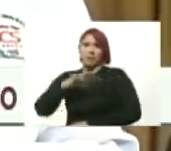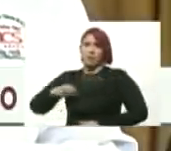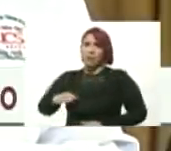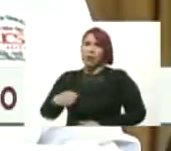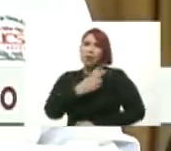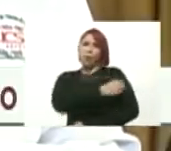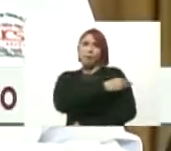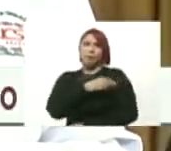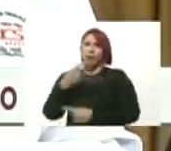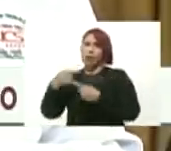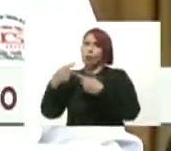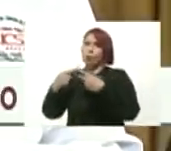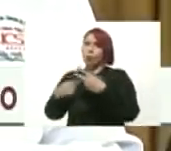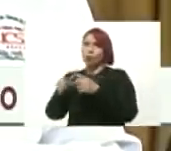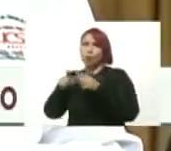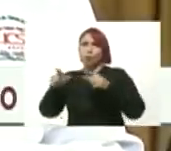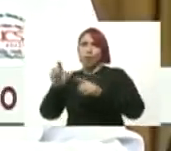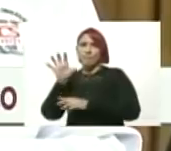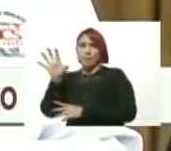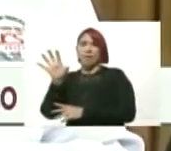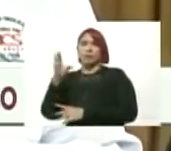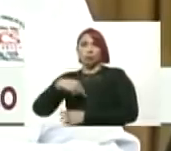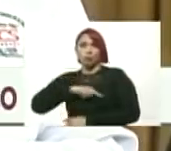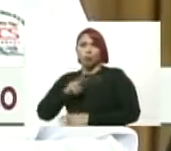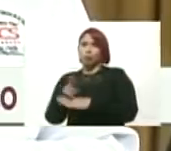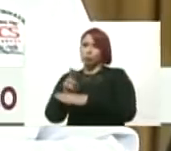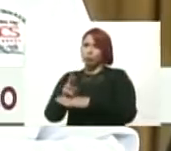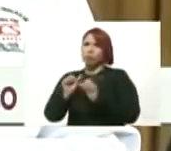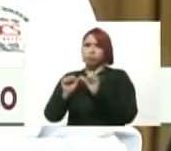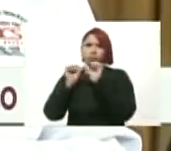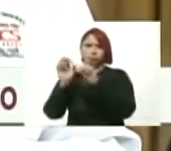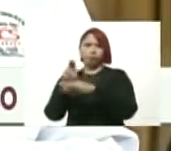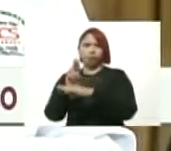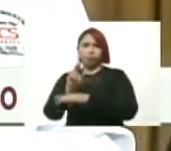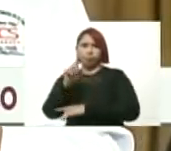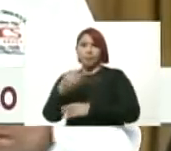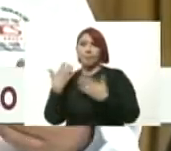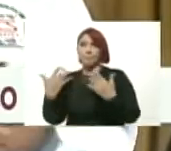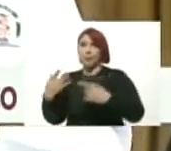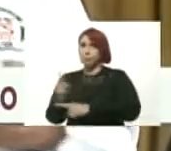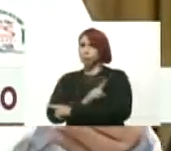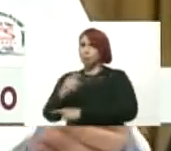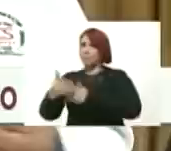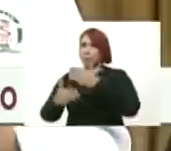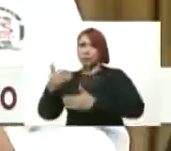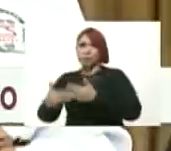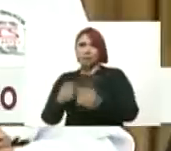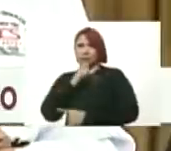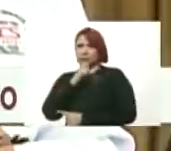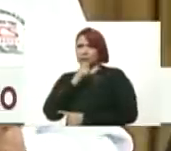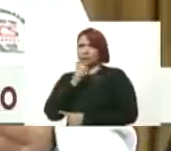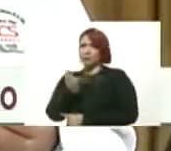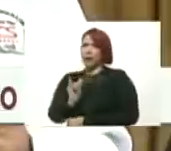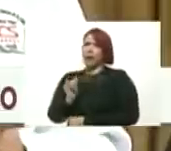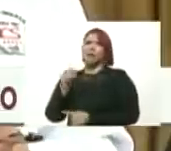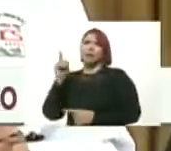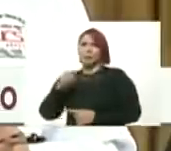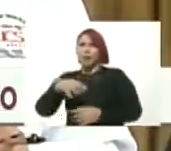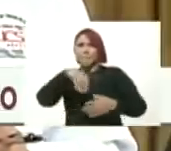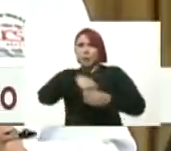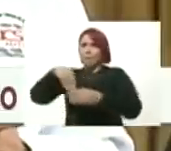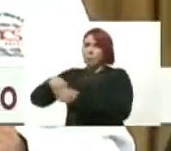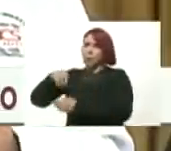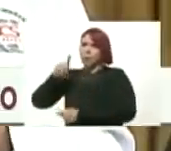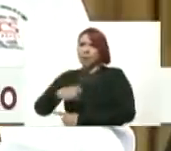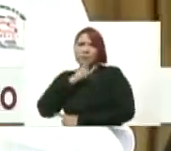partes del país y en venezuela ya la estuvimos utilizando los seguimos utilizando aceleramos el proceso por la cuarentena por las